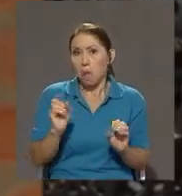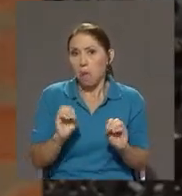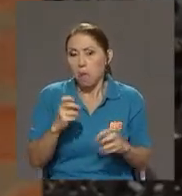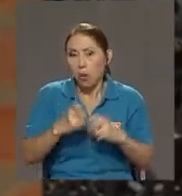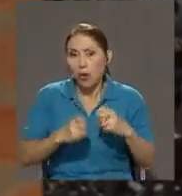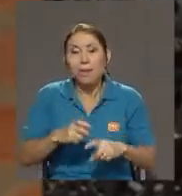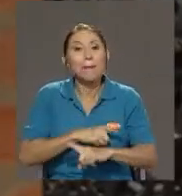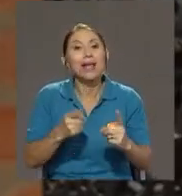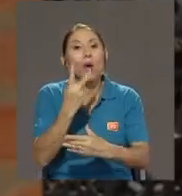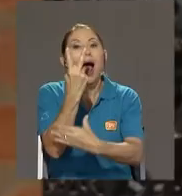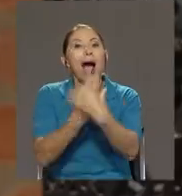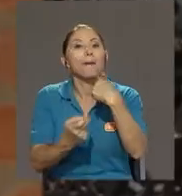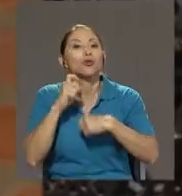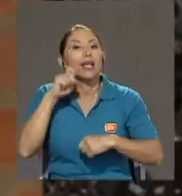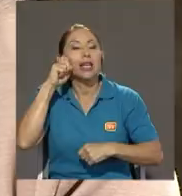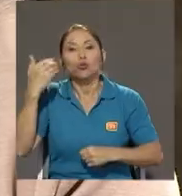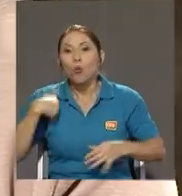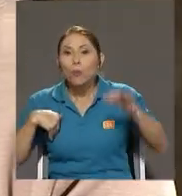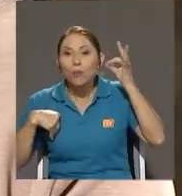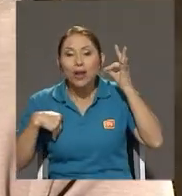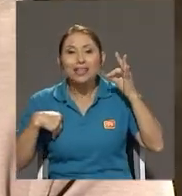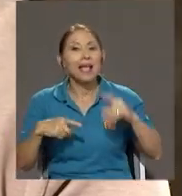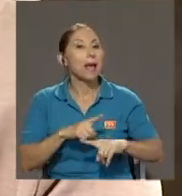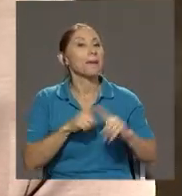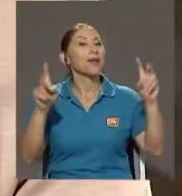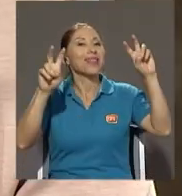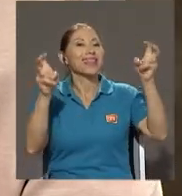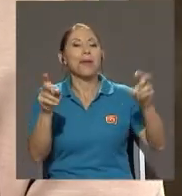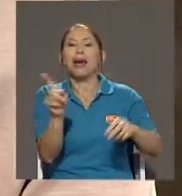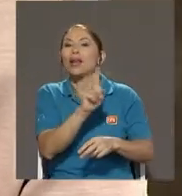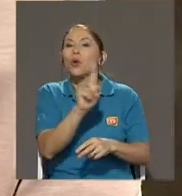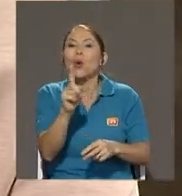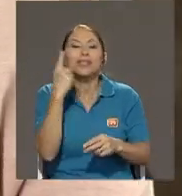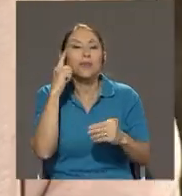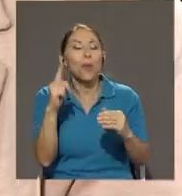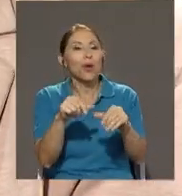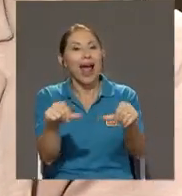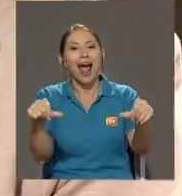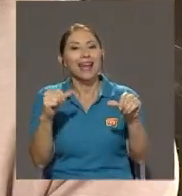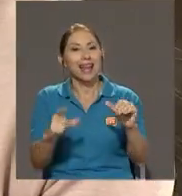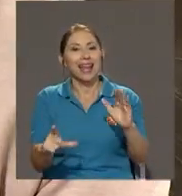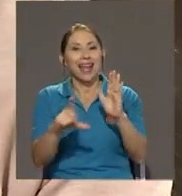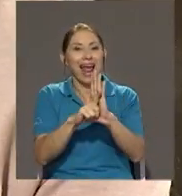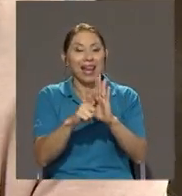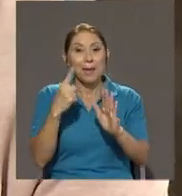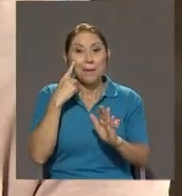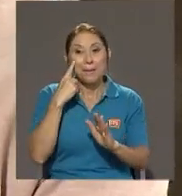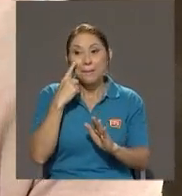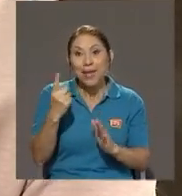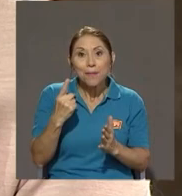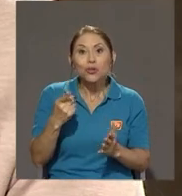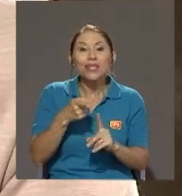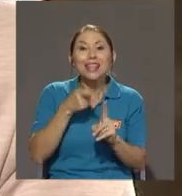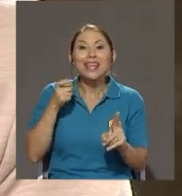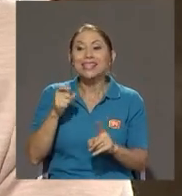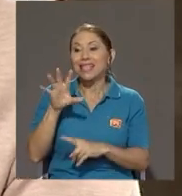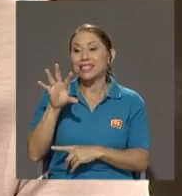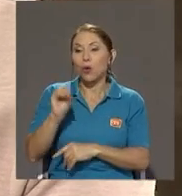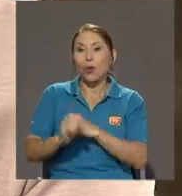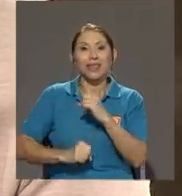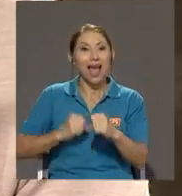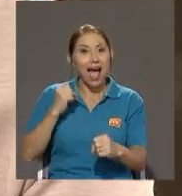dos géneros. Bueno, sería más el o tema menos es que no es ni siquiera por una cuestión legal. Vemos que desde los 50 años ya se empieza a